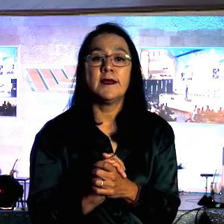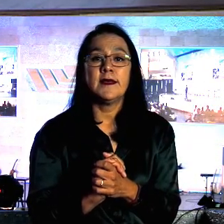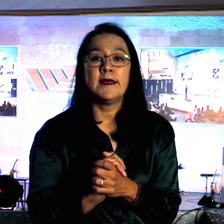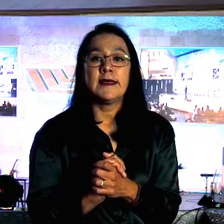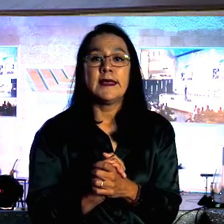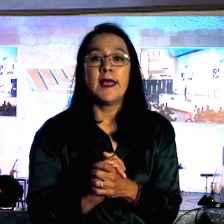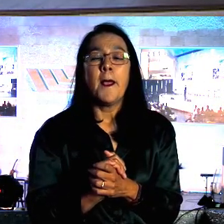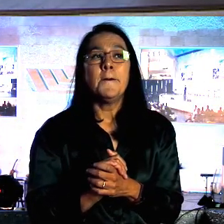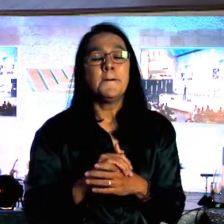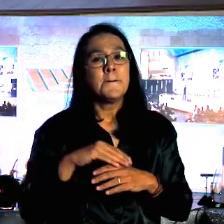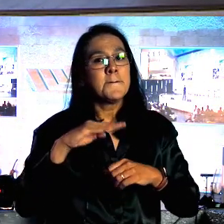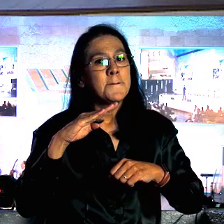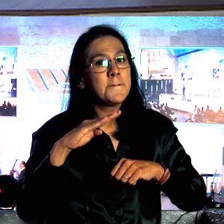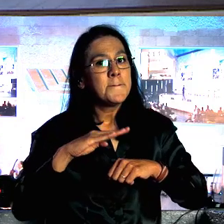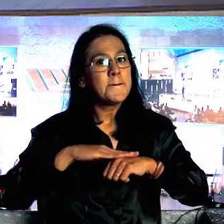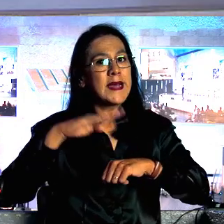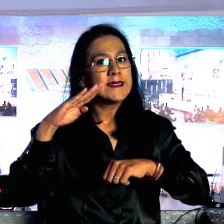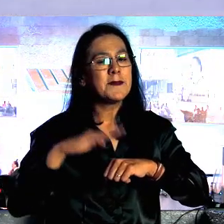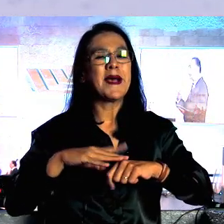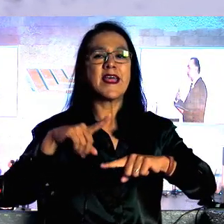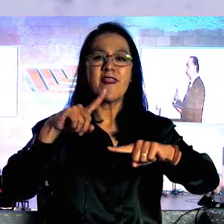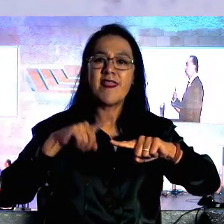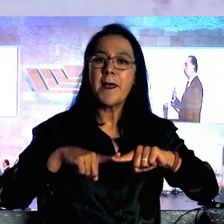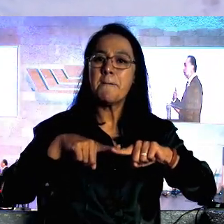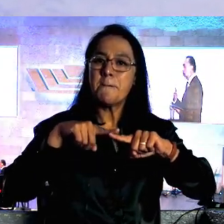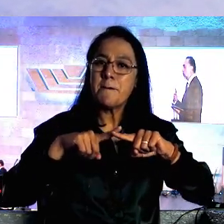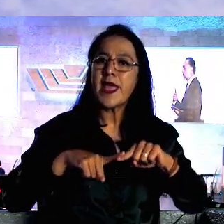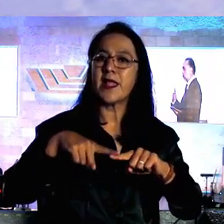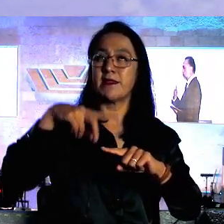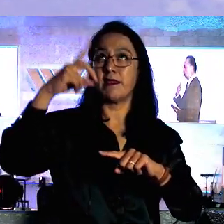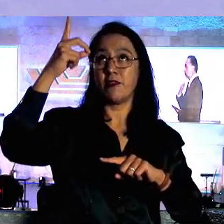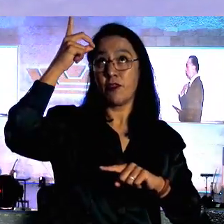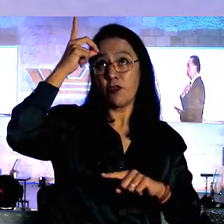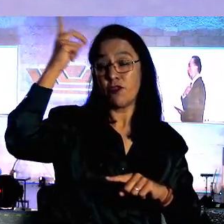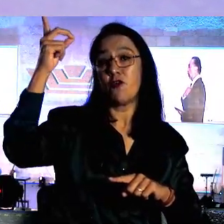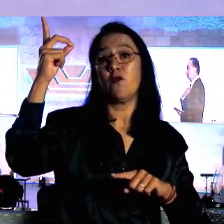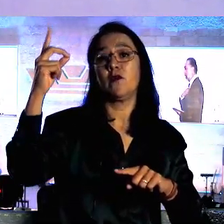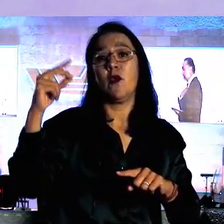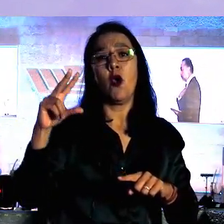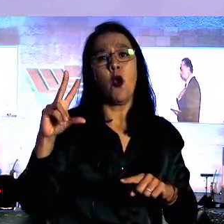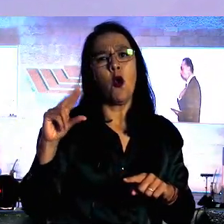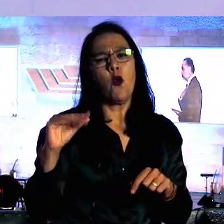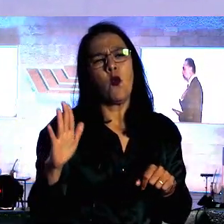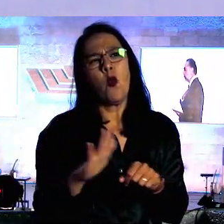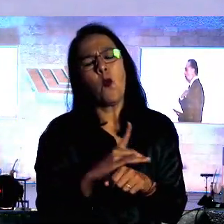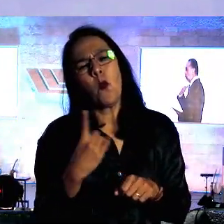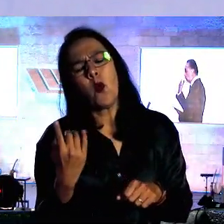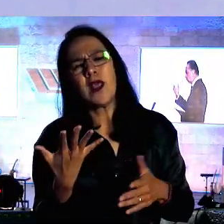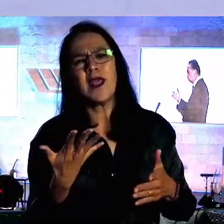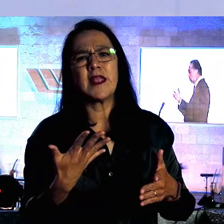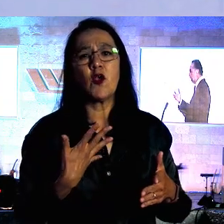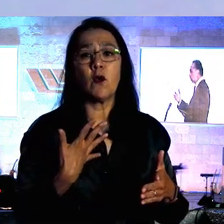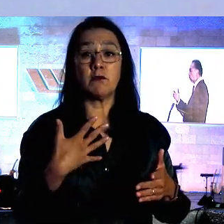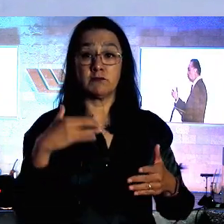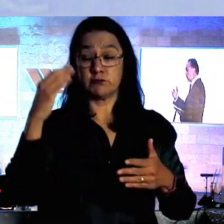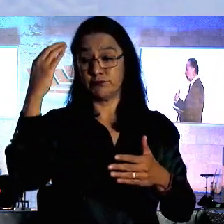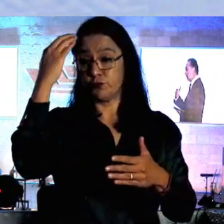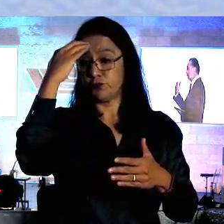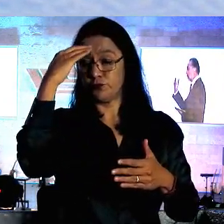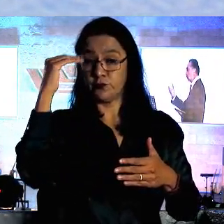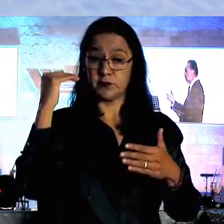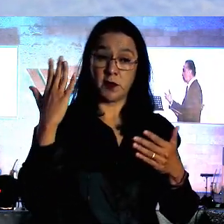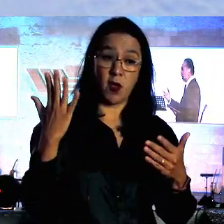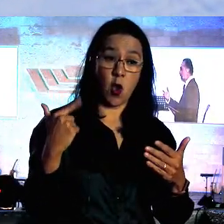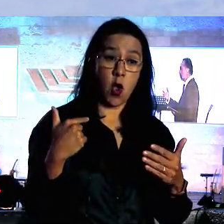entre más dependientes somos de Dios, no porque tengamos conocimientos, no porque